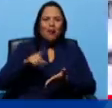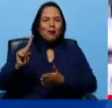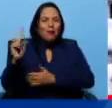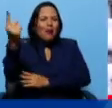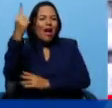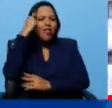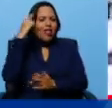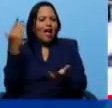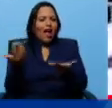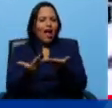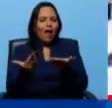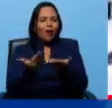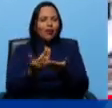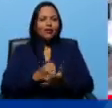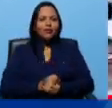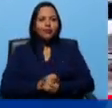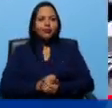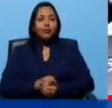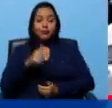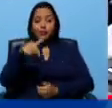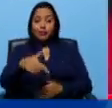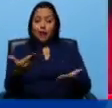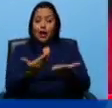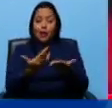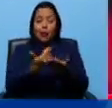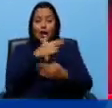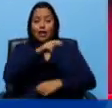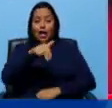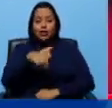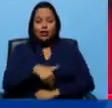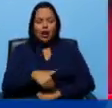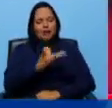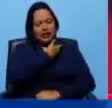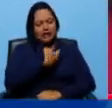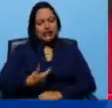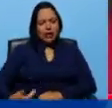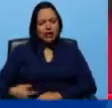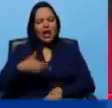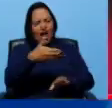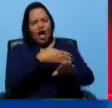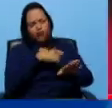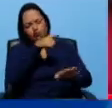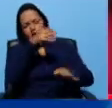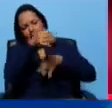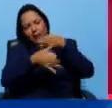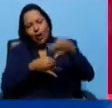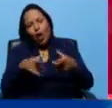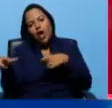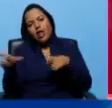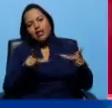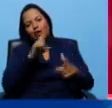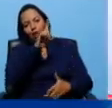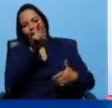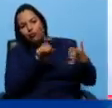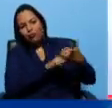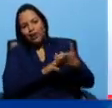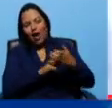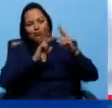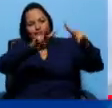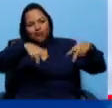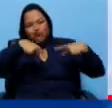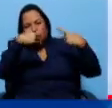Esta unidad educativa nacional, mi comandante en jefe, como usted lo dijo, de paquete.